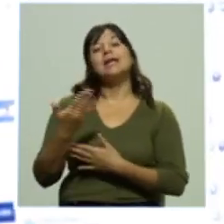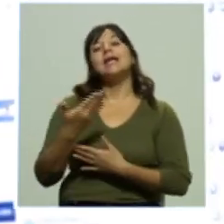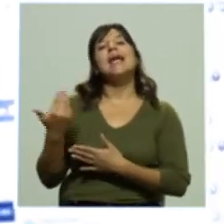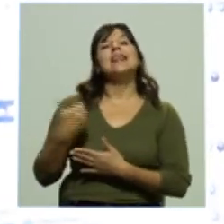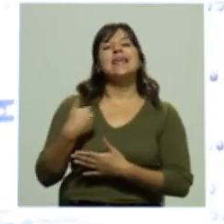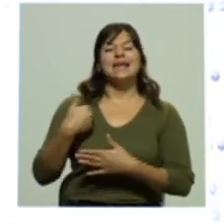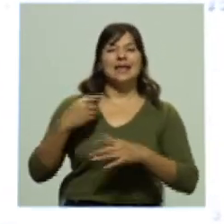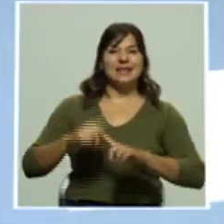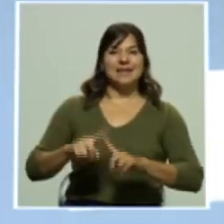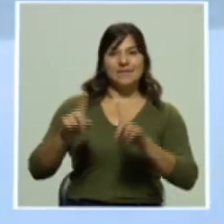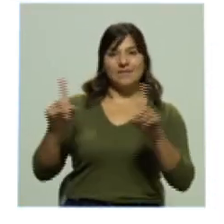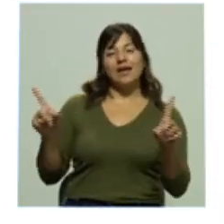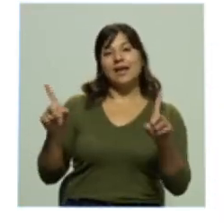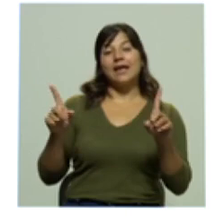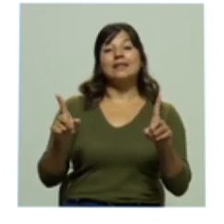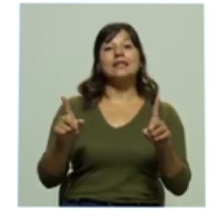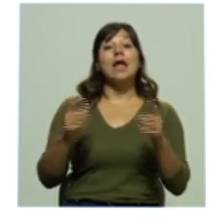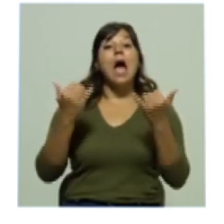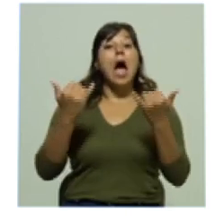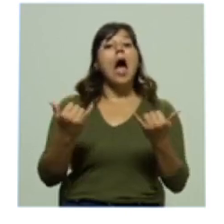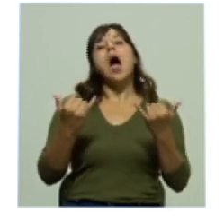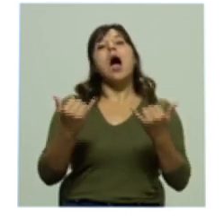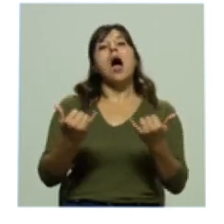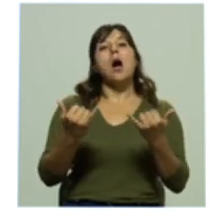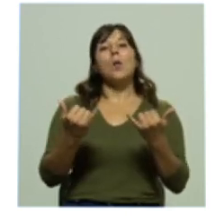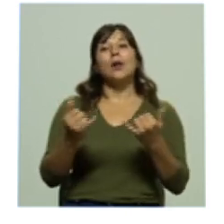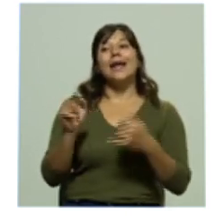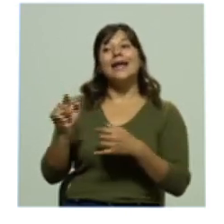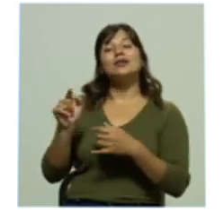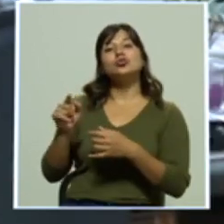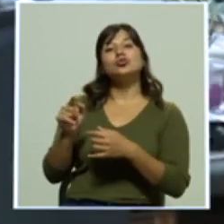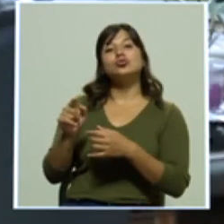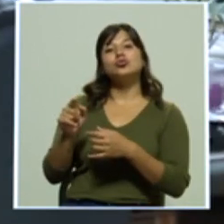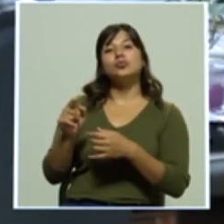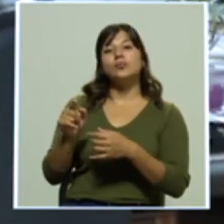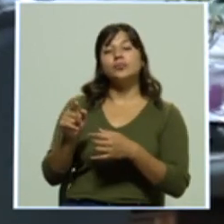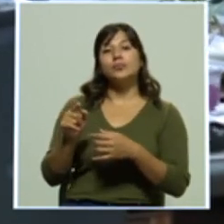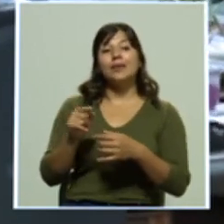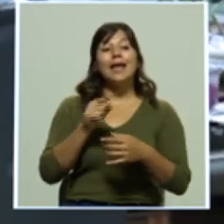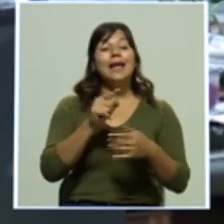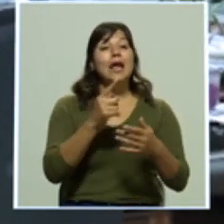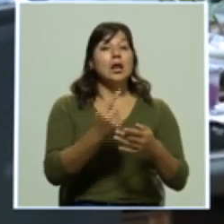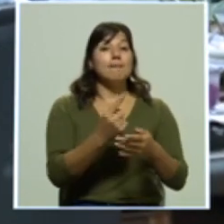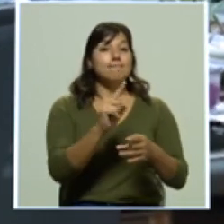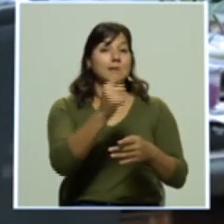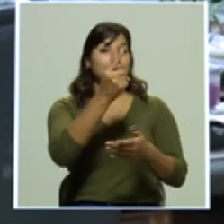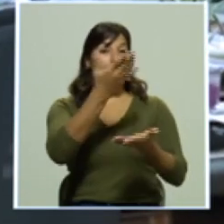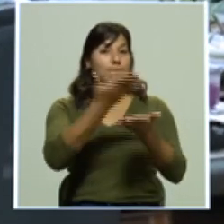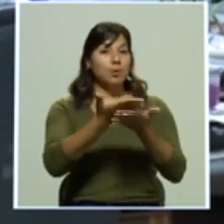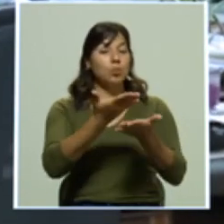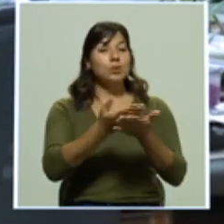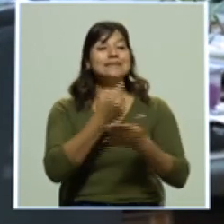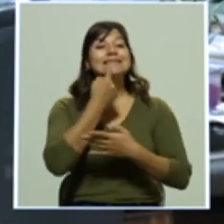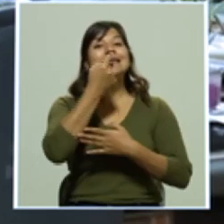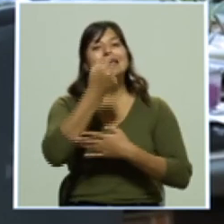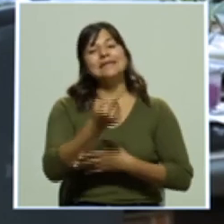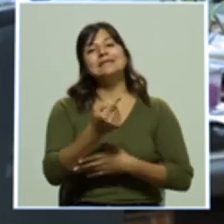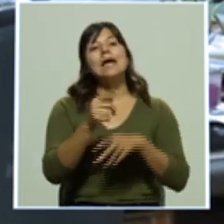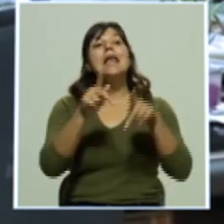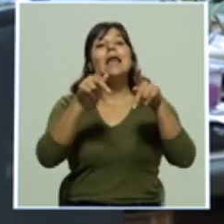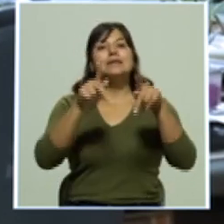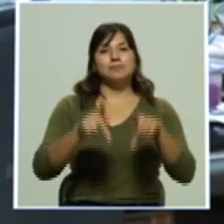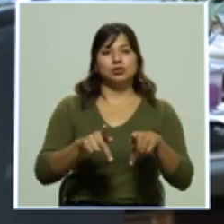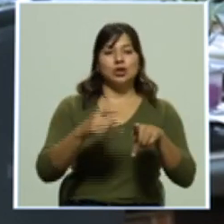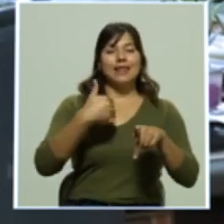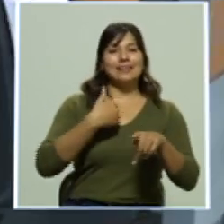traslado al salario global de manera voluntaria y no obligatoria en 6 meses. El texto indica que las personas